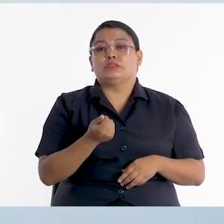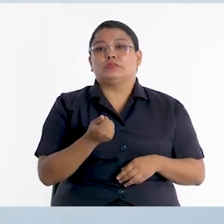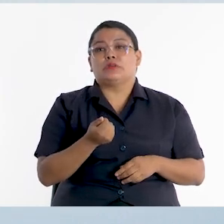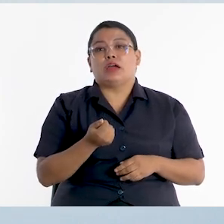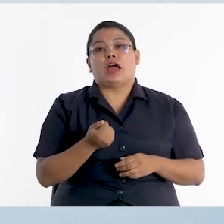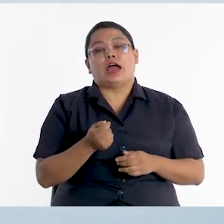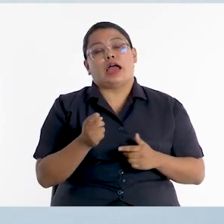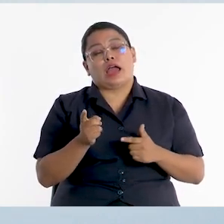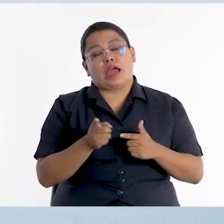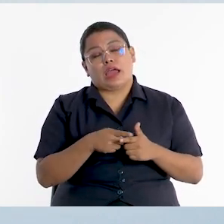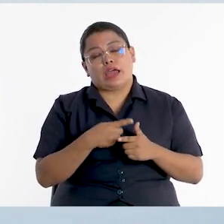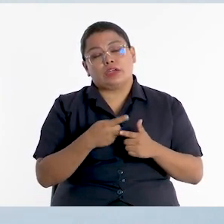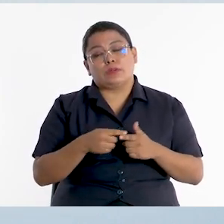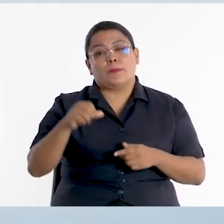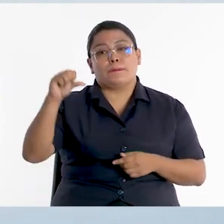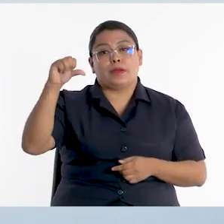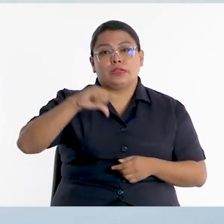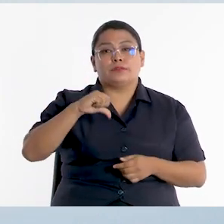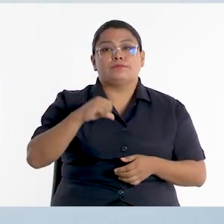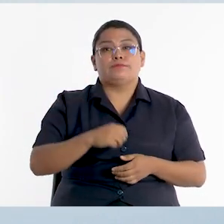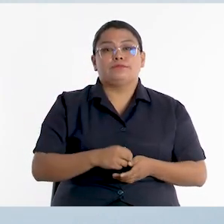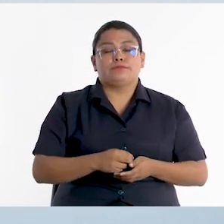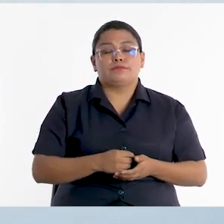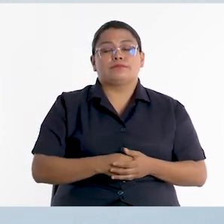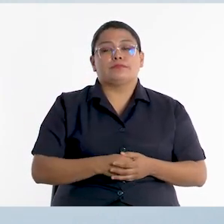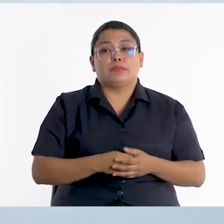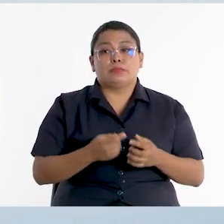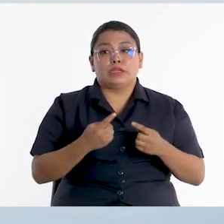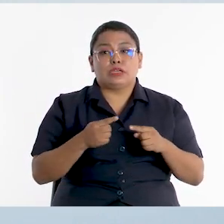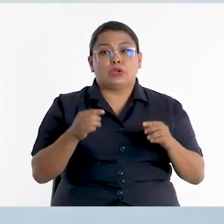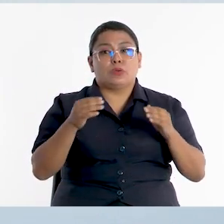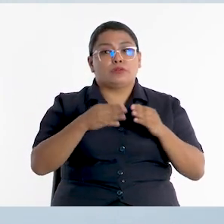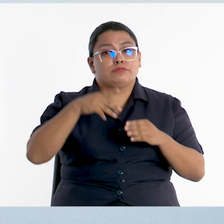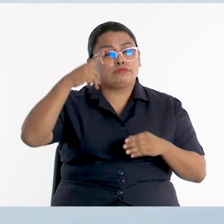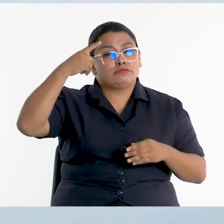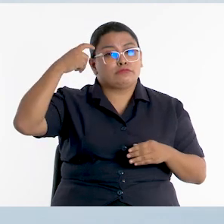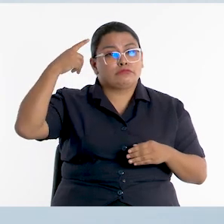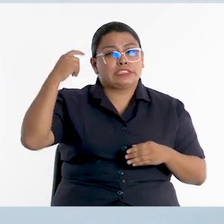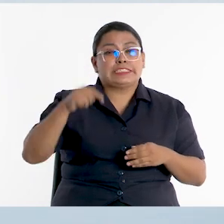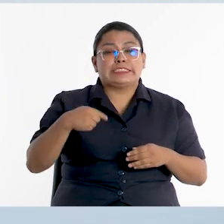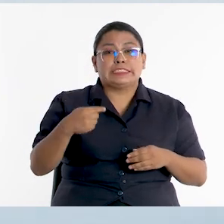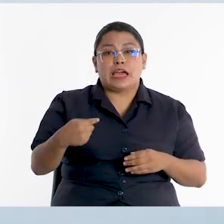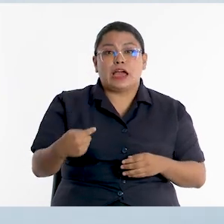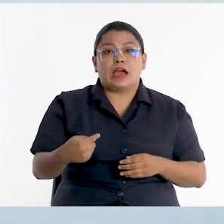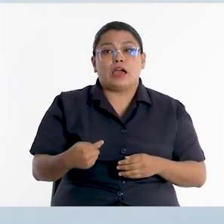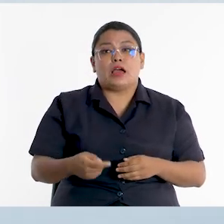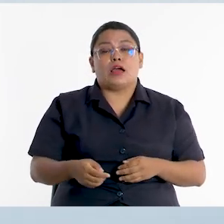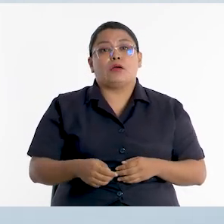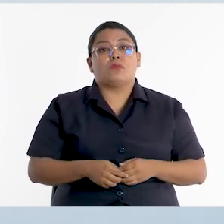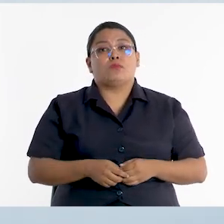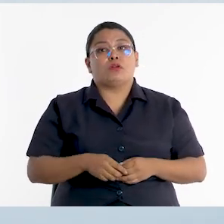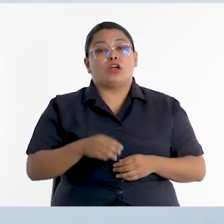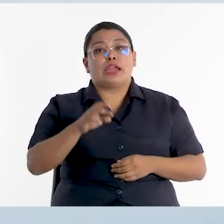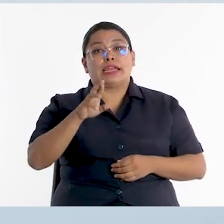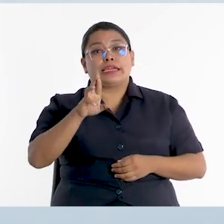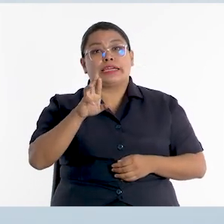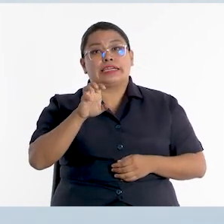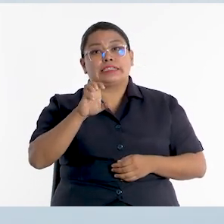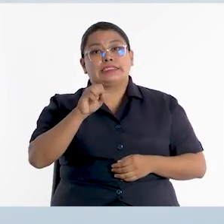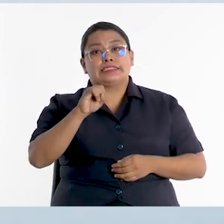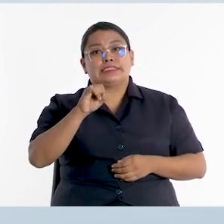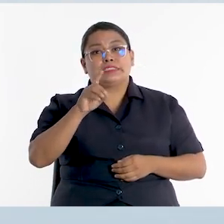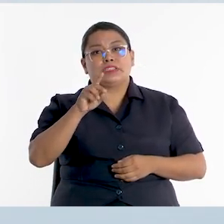el dividendo, la división no es correcta. Pero además, recuerda que siempre el